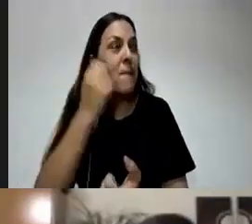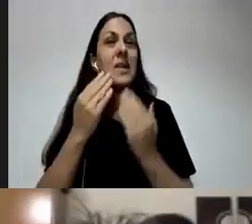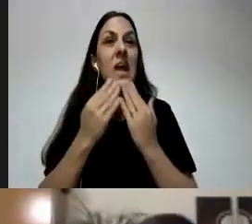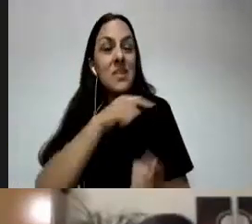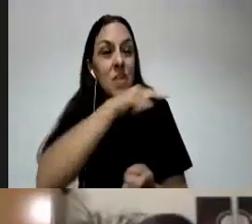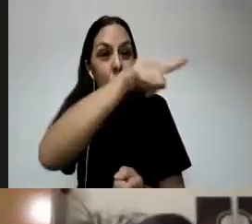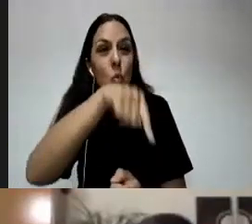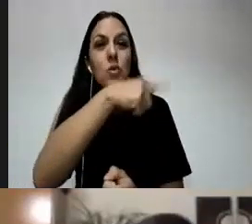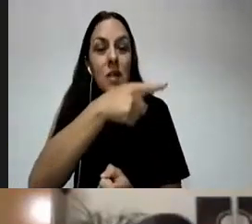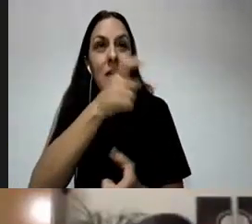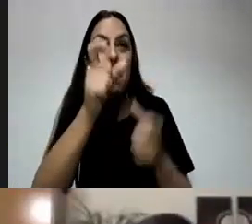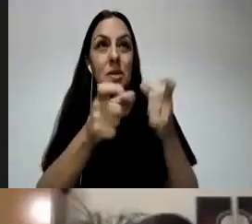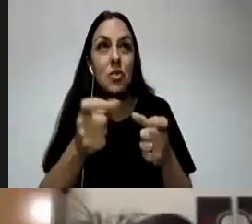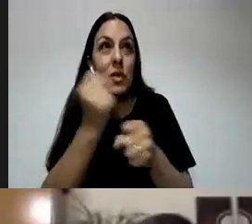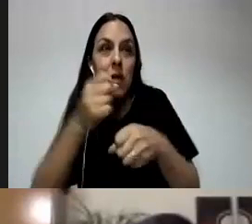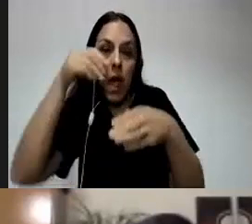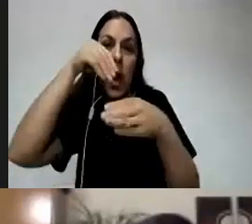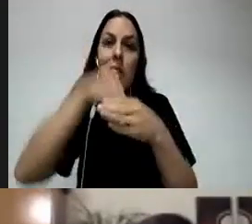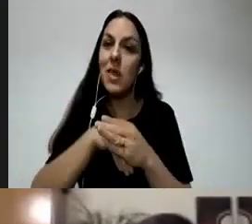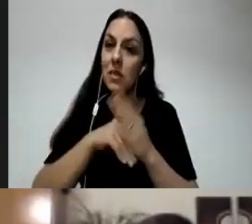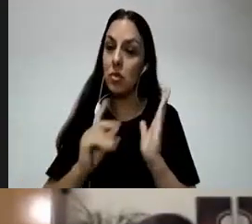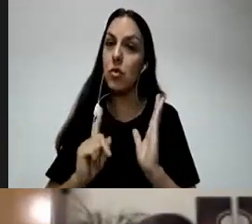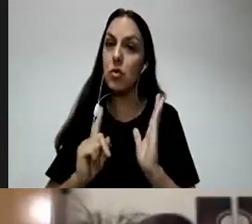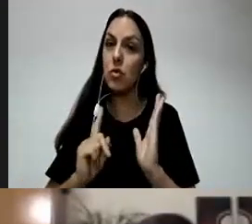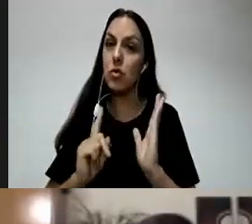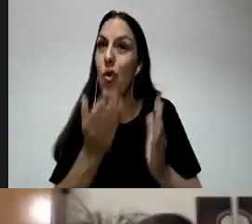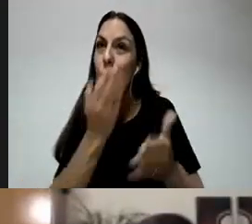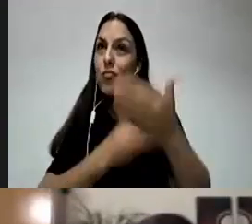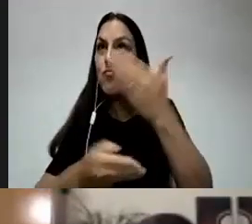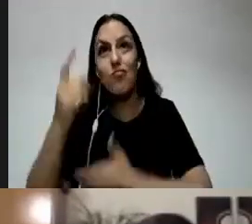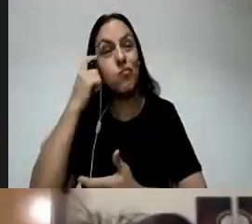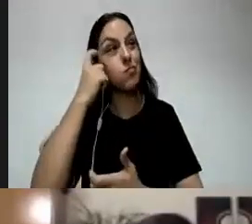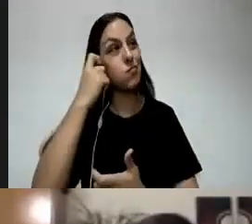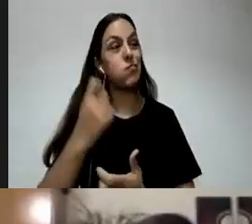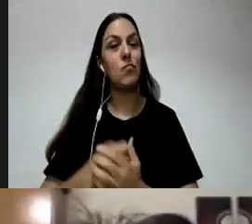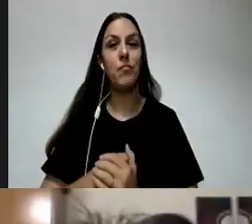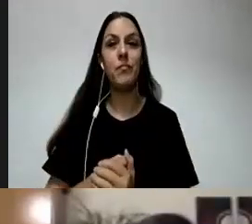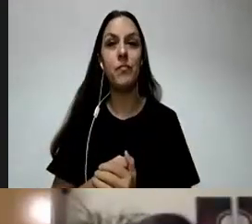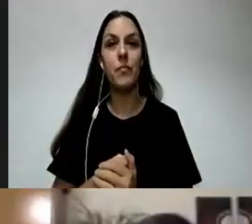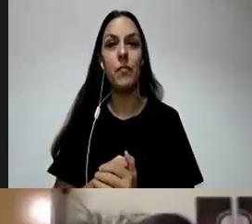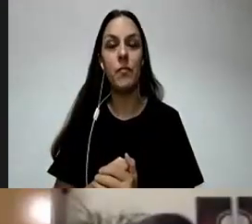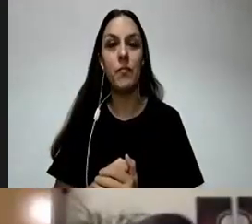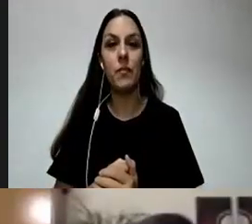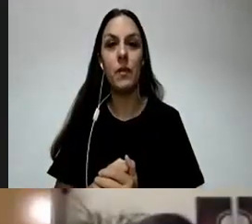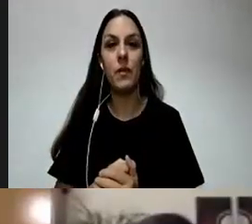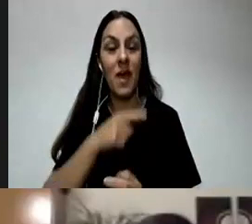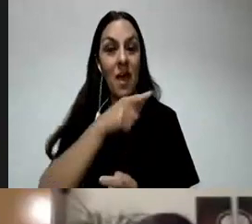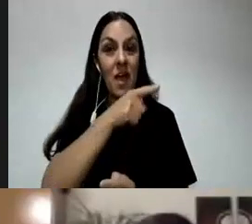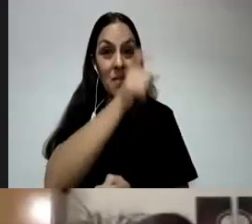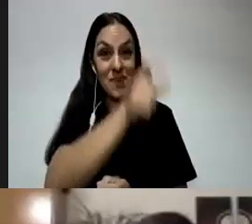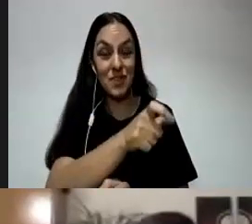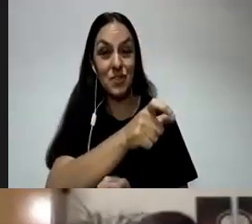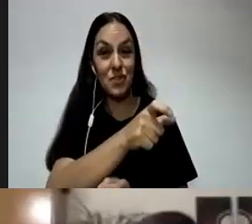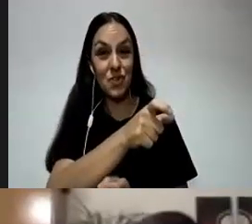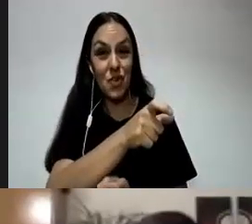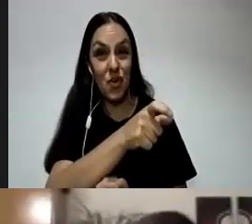lo componen, independientemente de si se ocupan cargos o no se ocupan cargos. Y en tal caso, Luis es un ejemplo de lucha y de